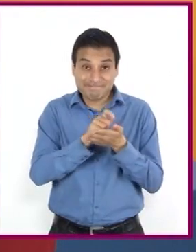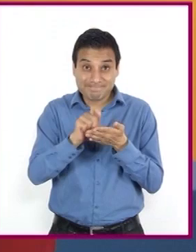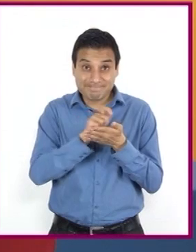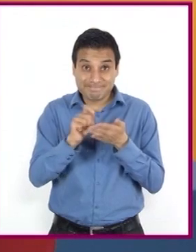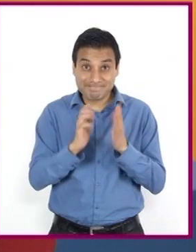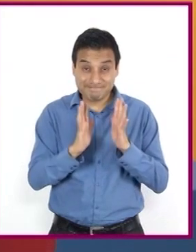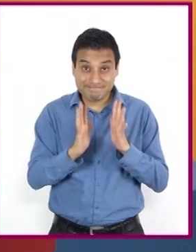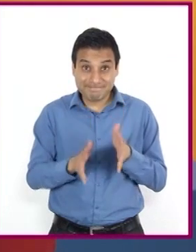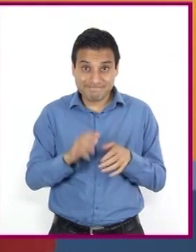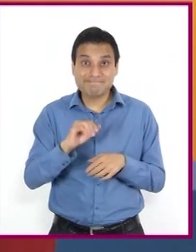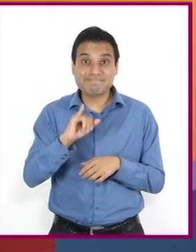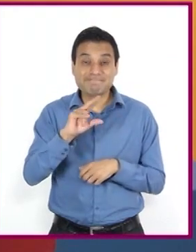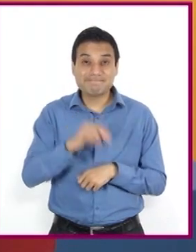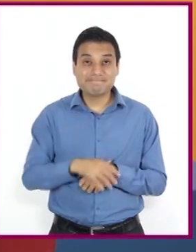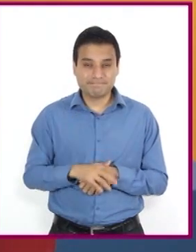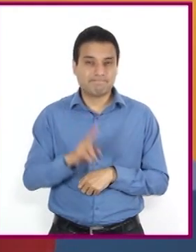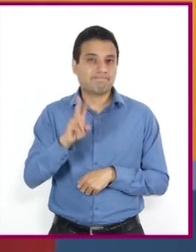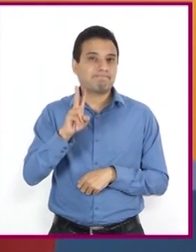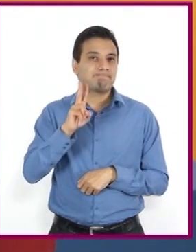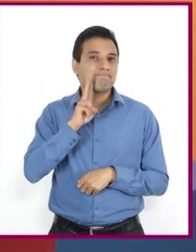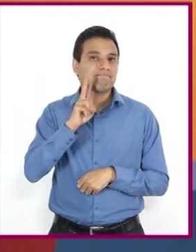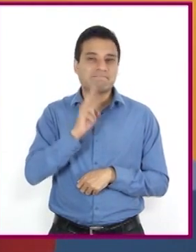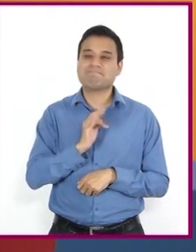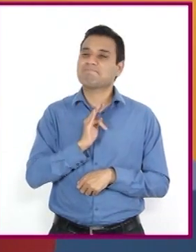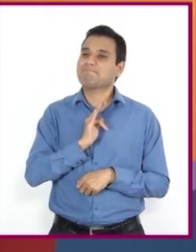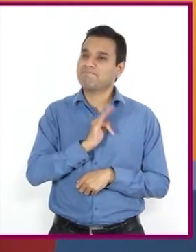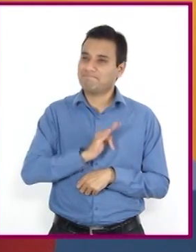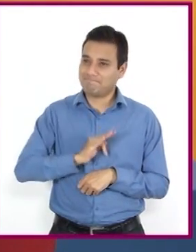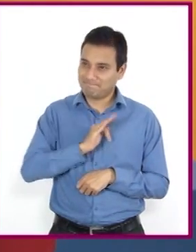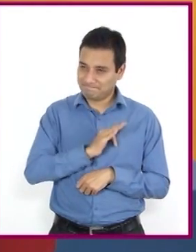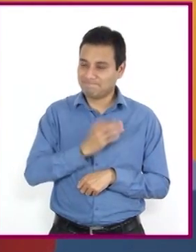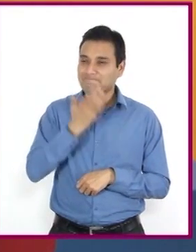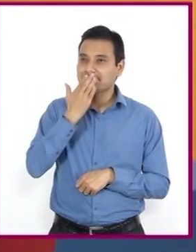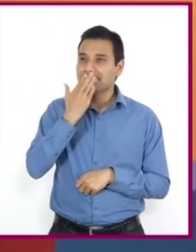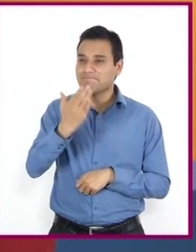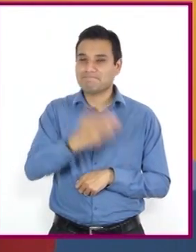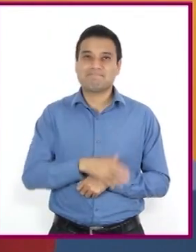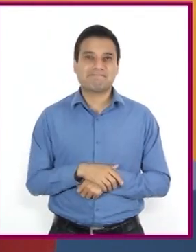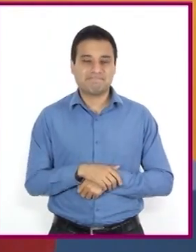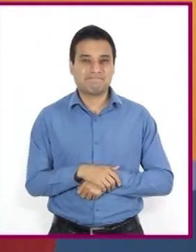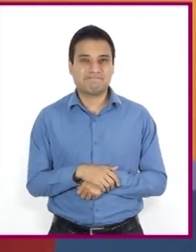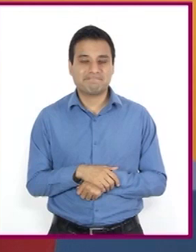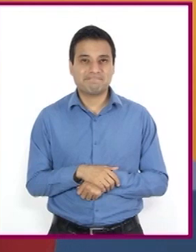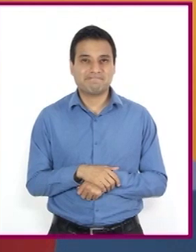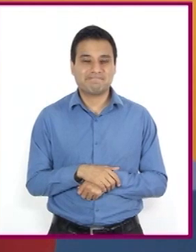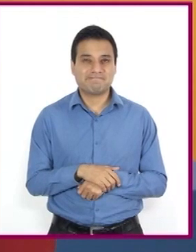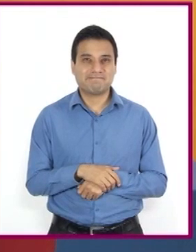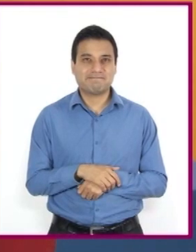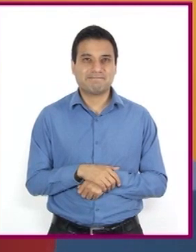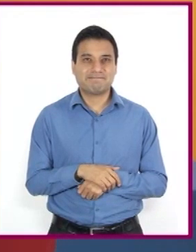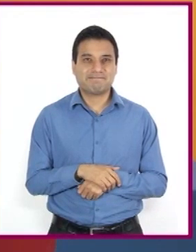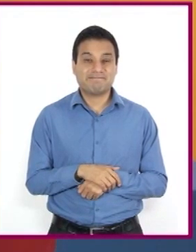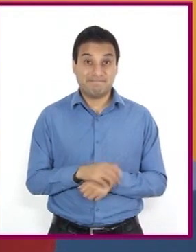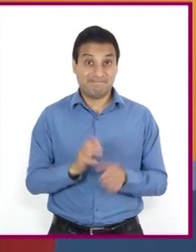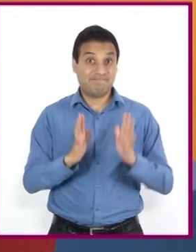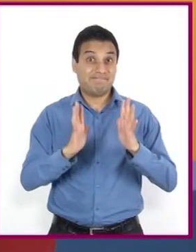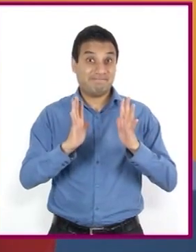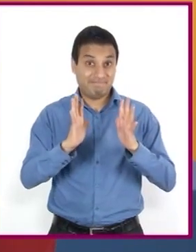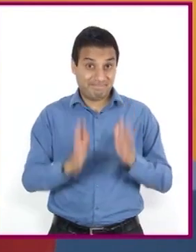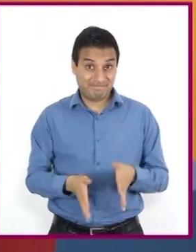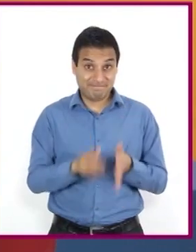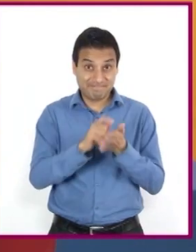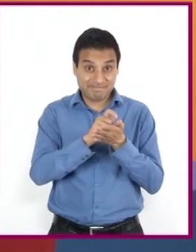Giancarlo? Valeria felicitó a su hermano porque lo hizo muy bien. Y una vez que se completó la